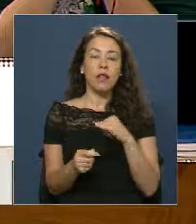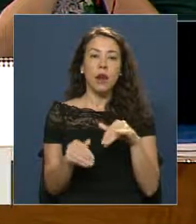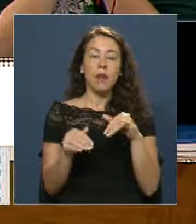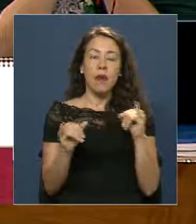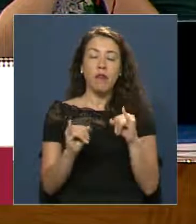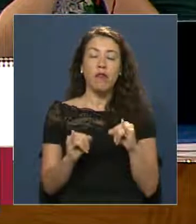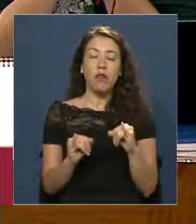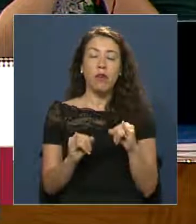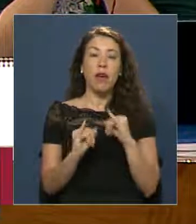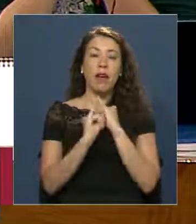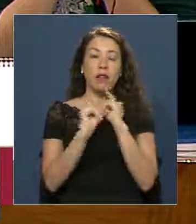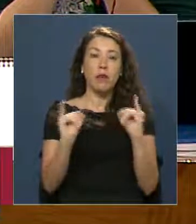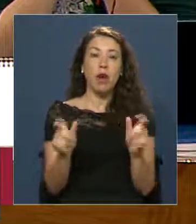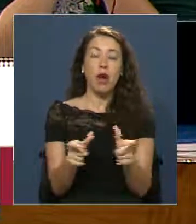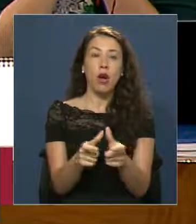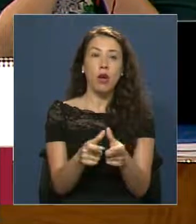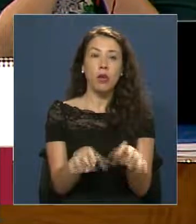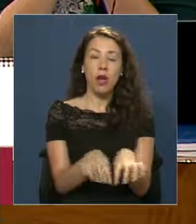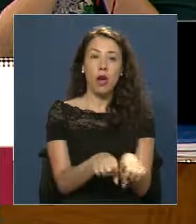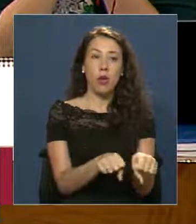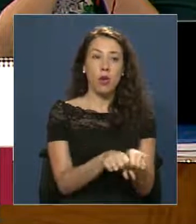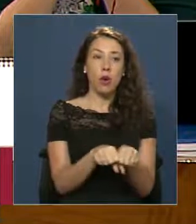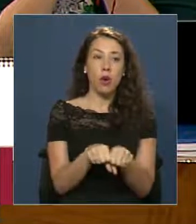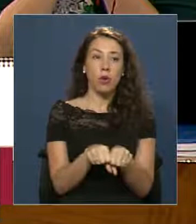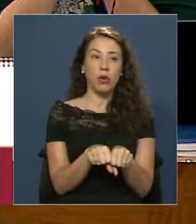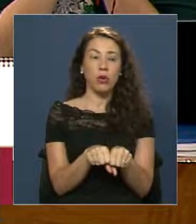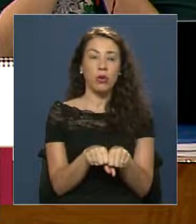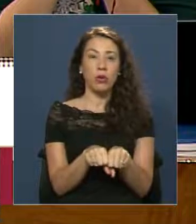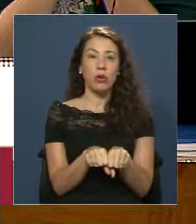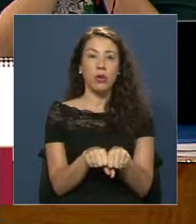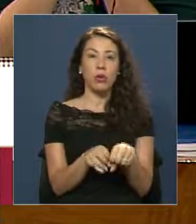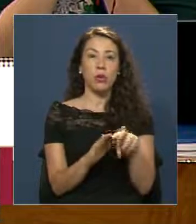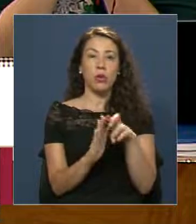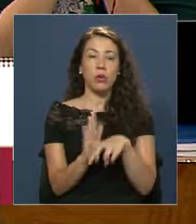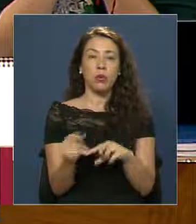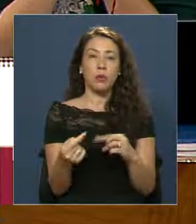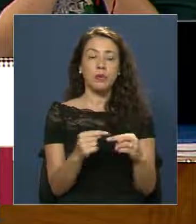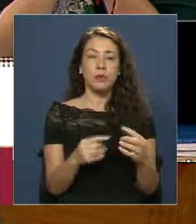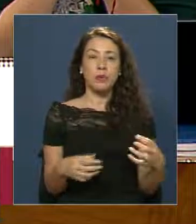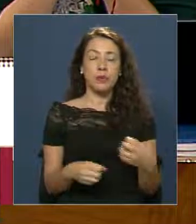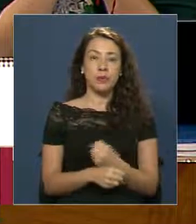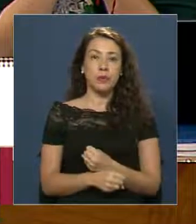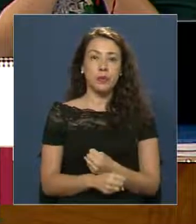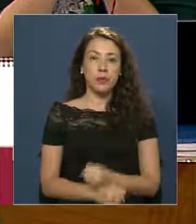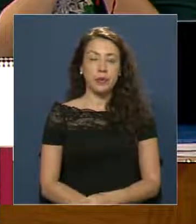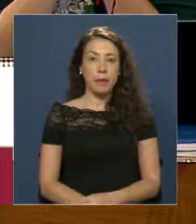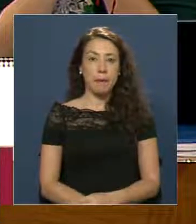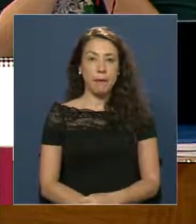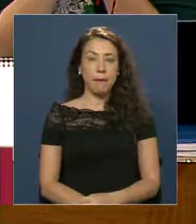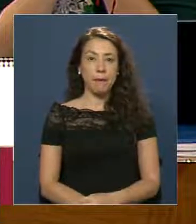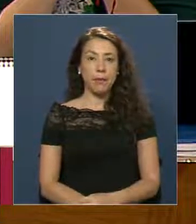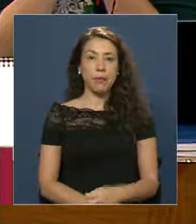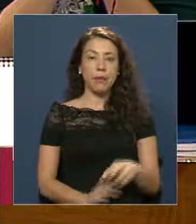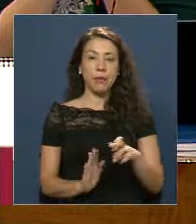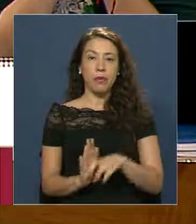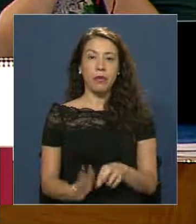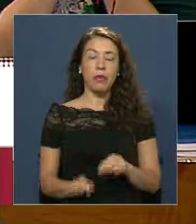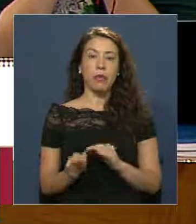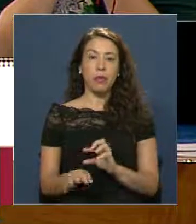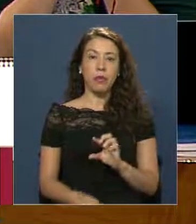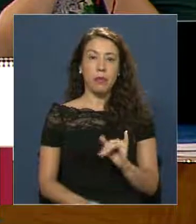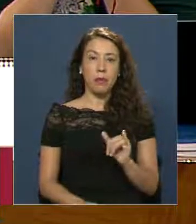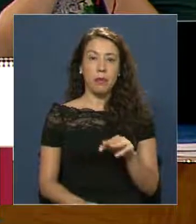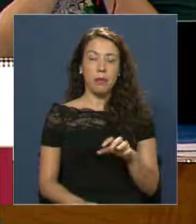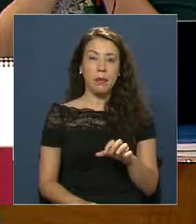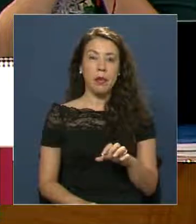como acuerdo de comité en términos de que el proyecto con discusión inmediata que corresponde al proyecto ProPyme, que el